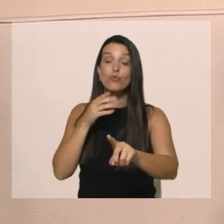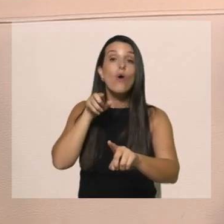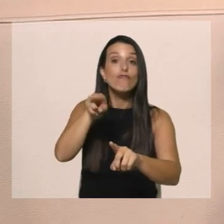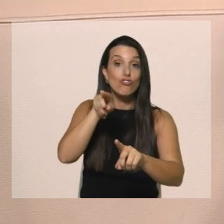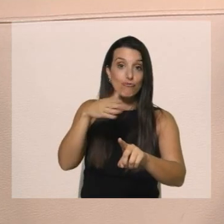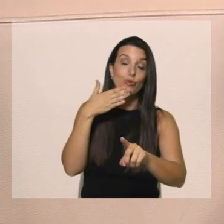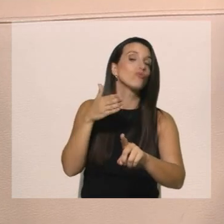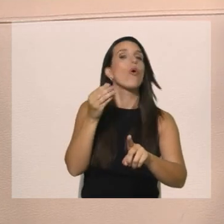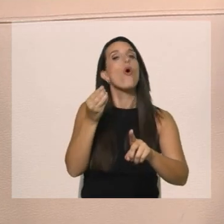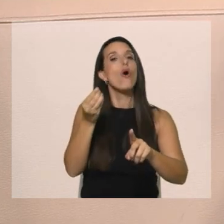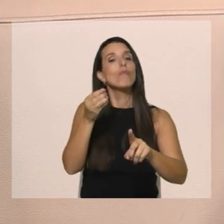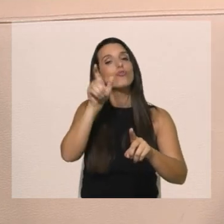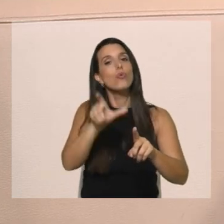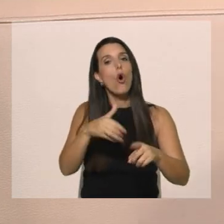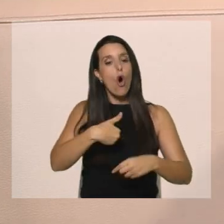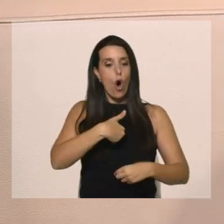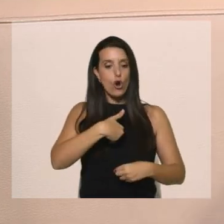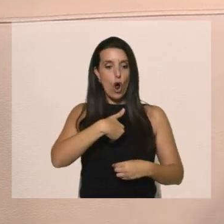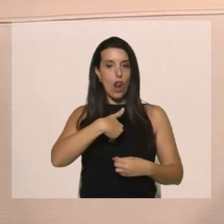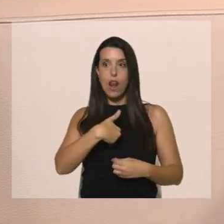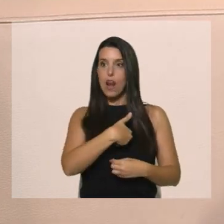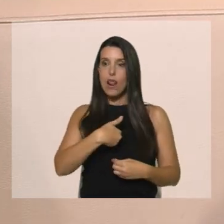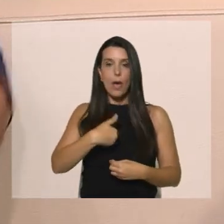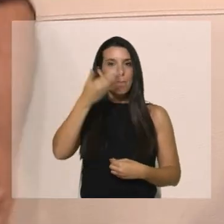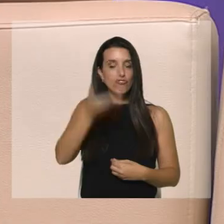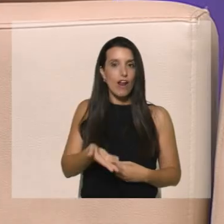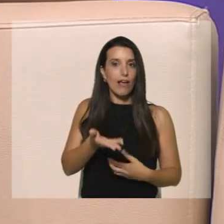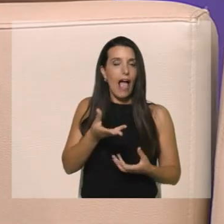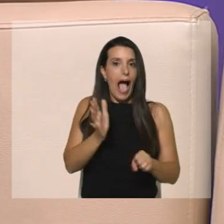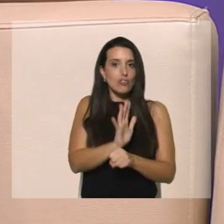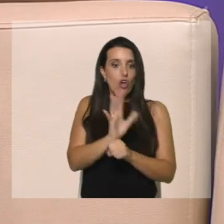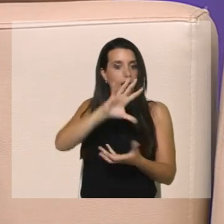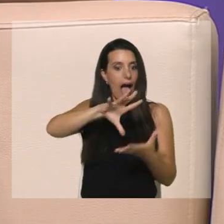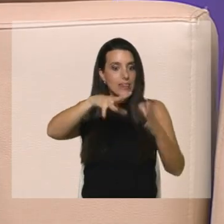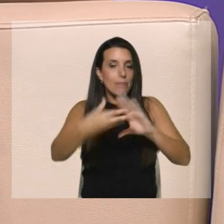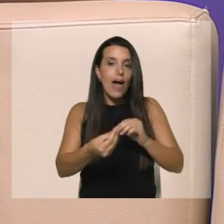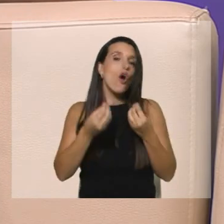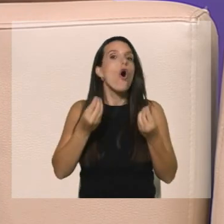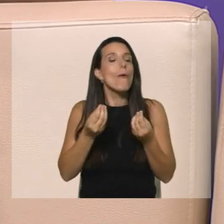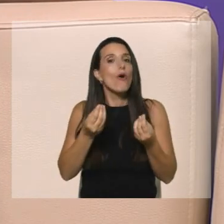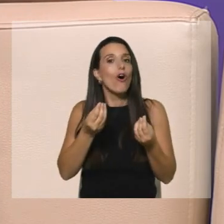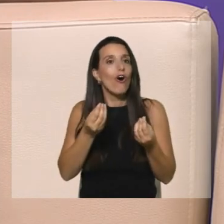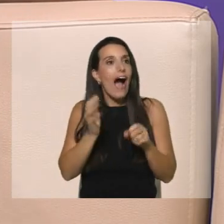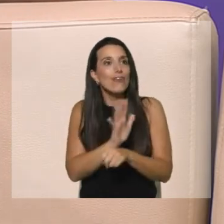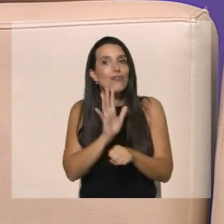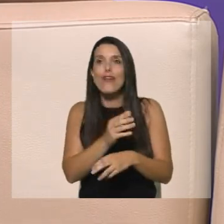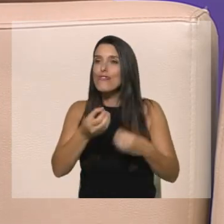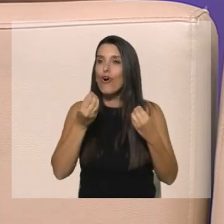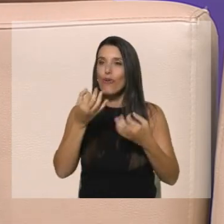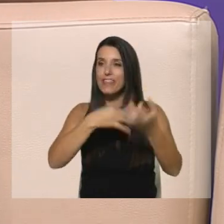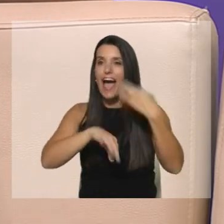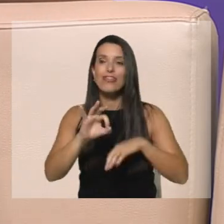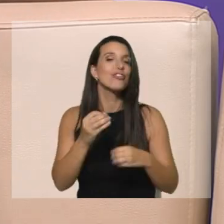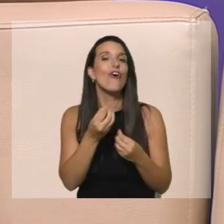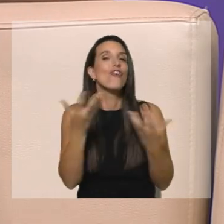vos encarnar un rol actoral? Es decir, tirarte al agua, actuar. ¿Cómo llegás a la obra